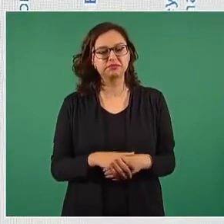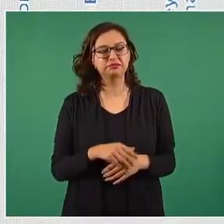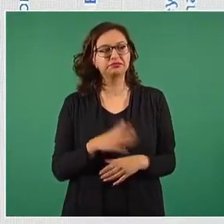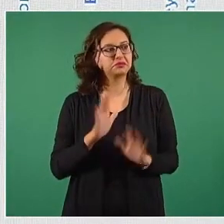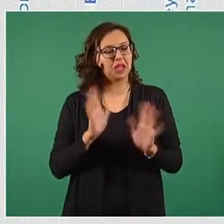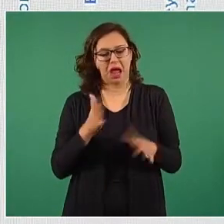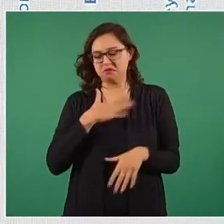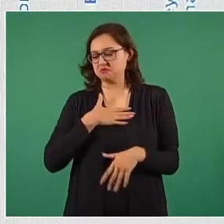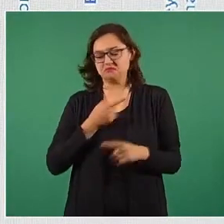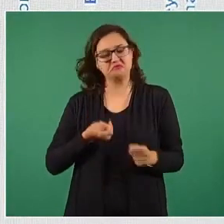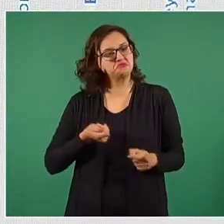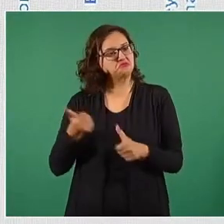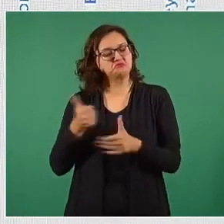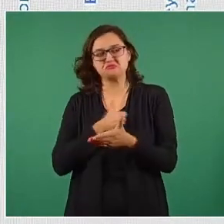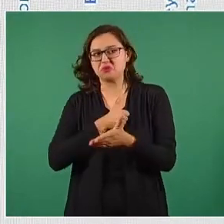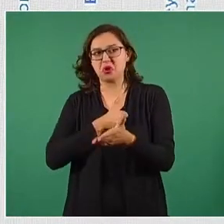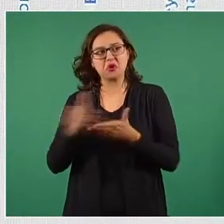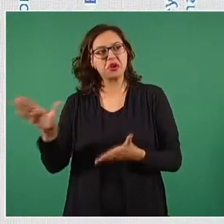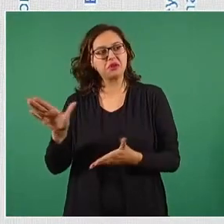Me corrieron.